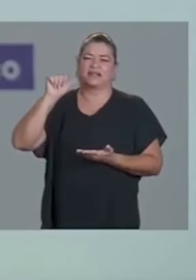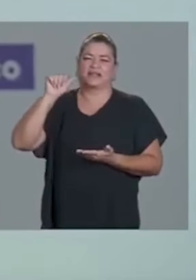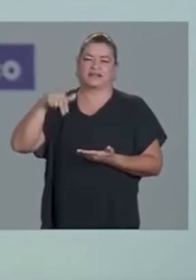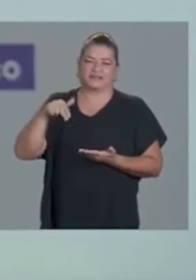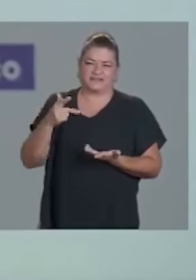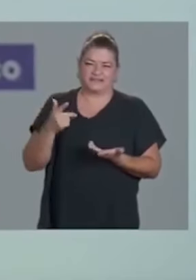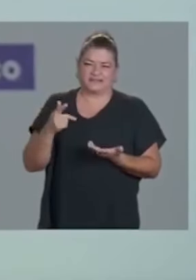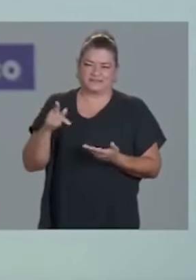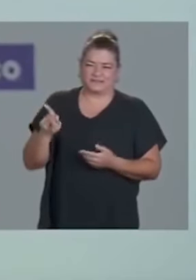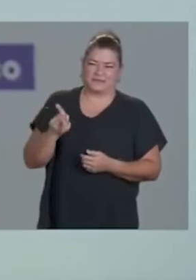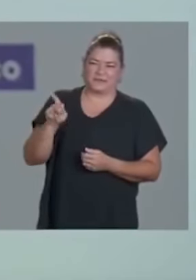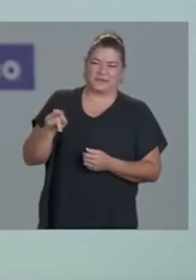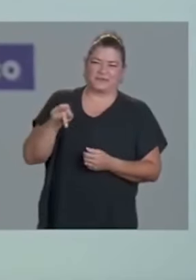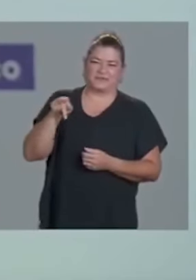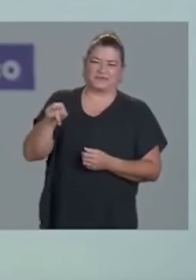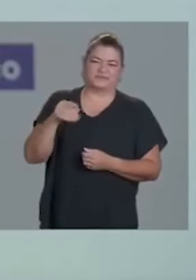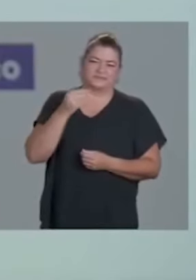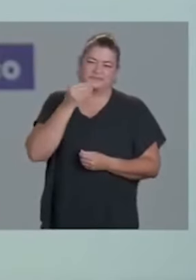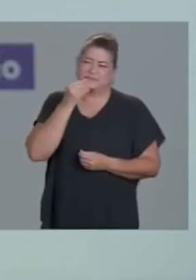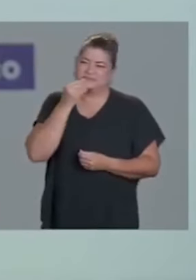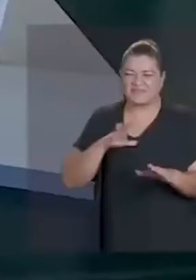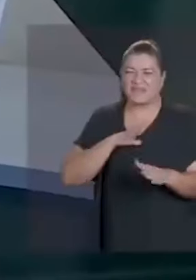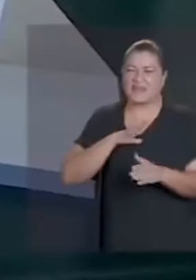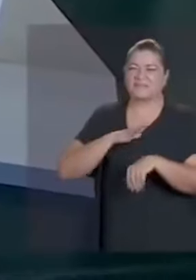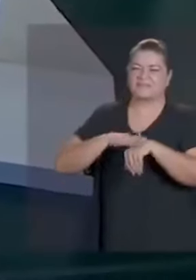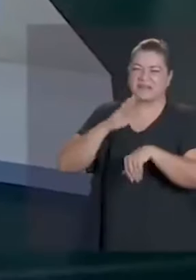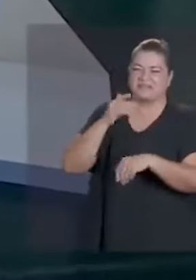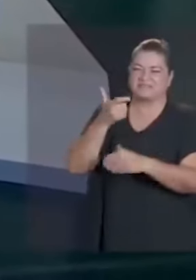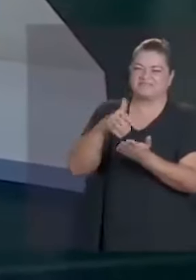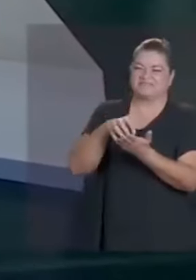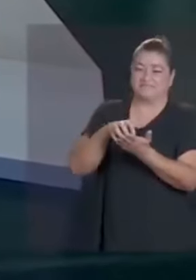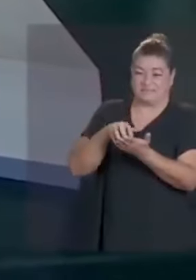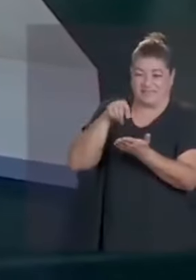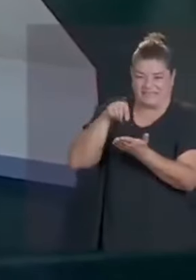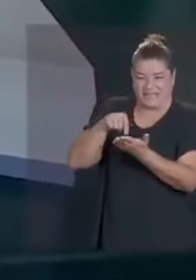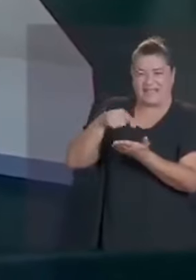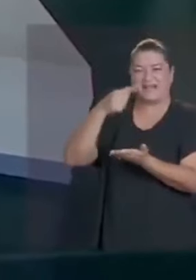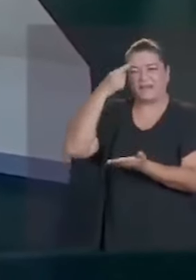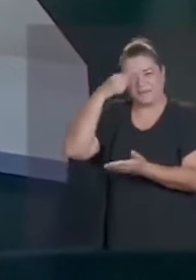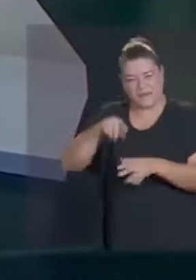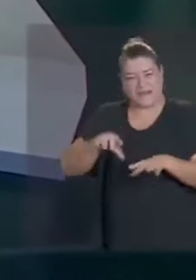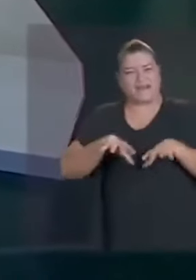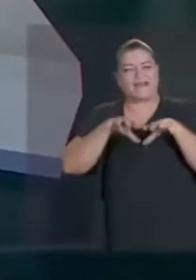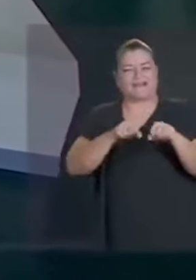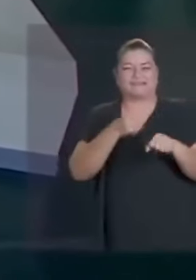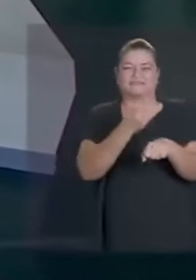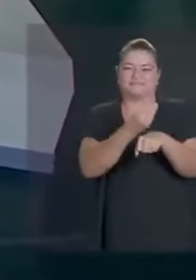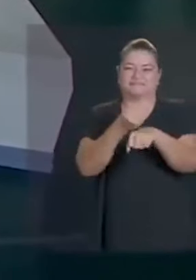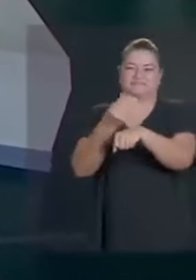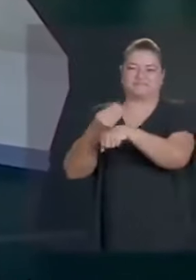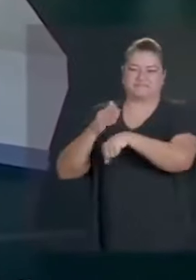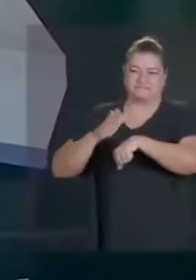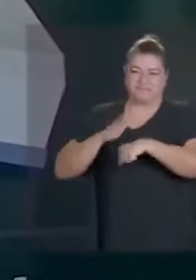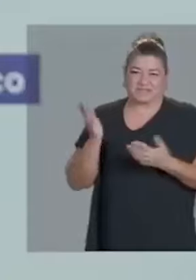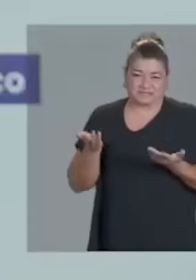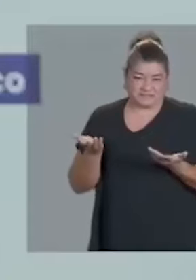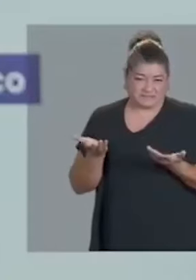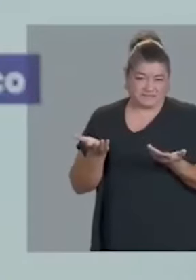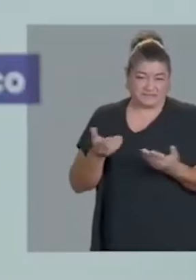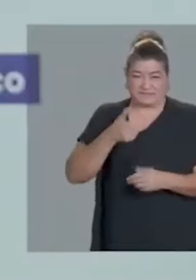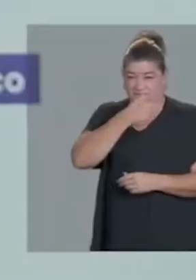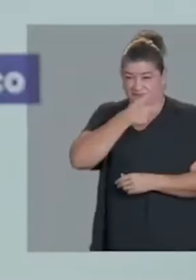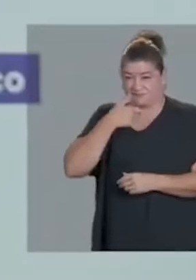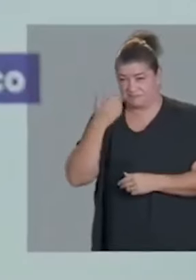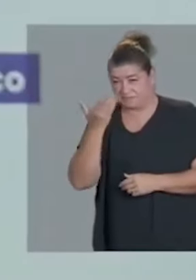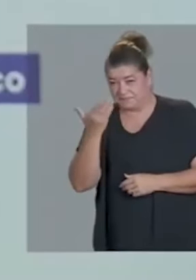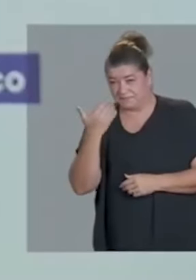una prioridad. Hay que hacer justicia a quien... Según el Registro Único de Vivienda, los estados que más invirtieron en vivienda fueron Jalisco y